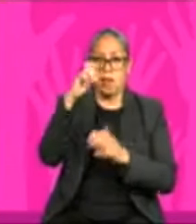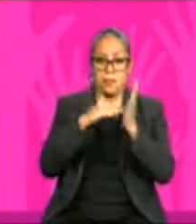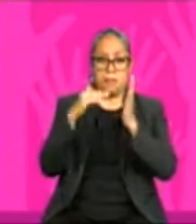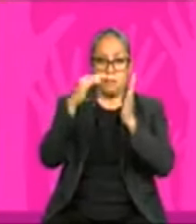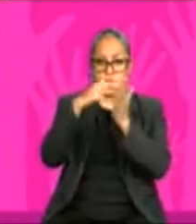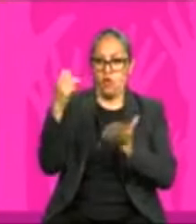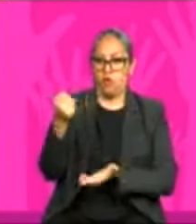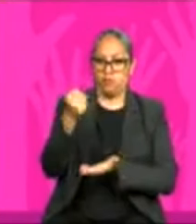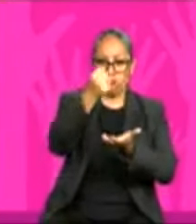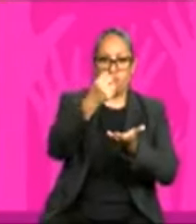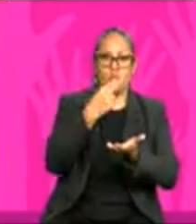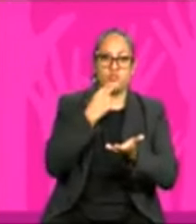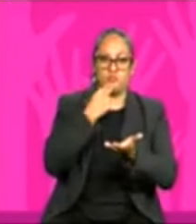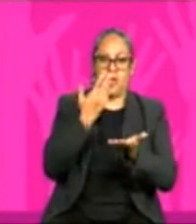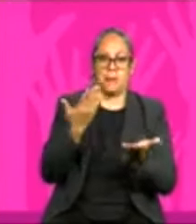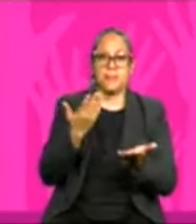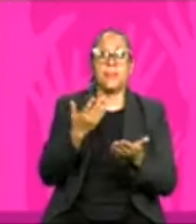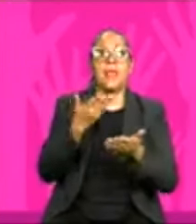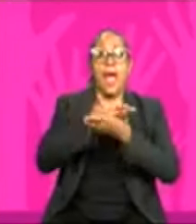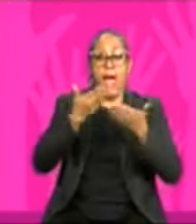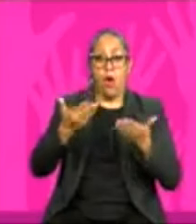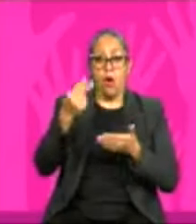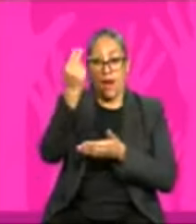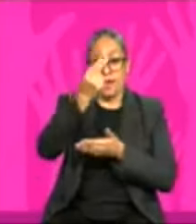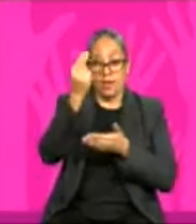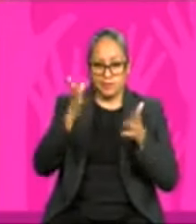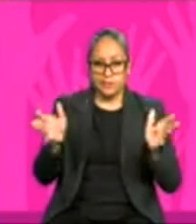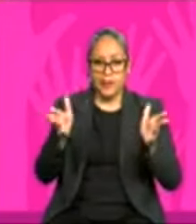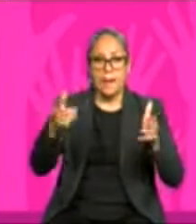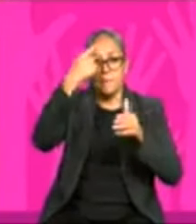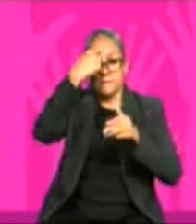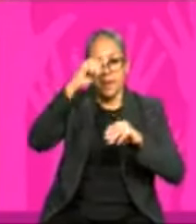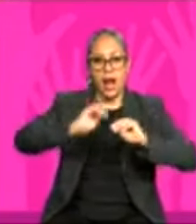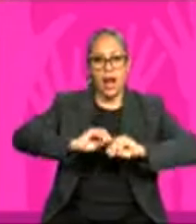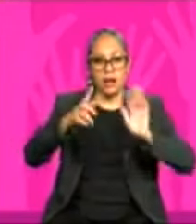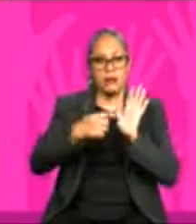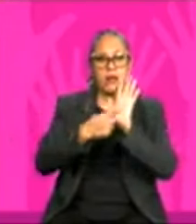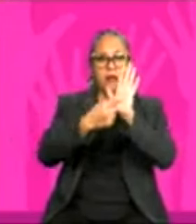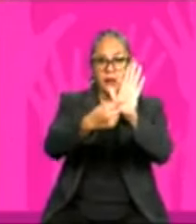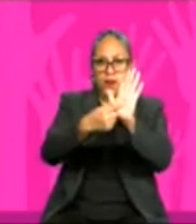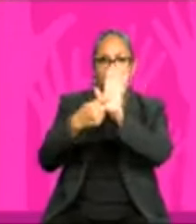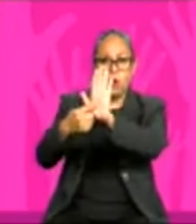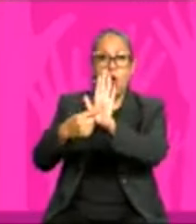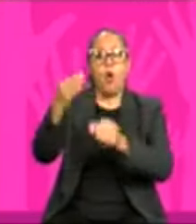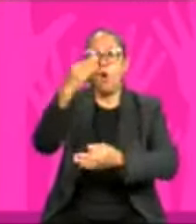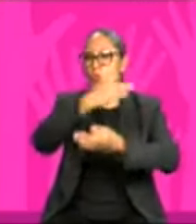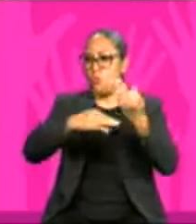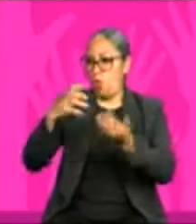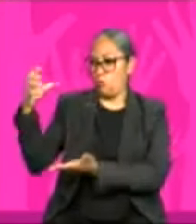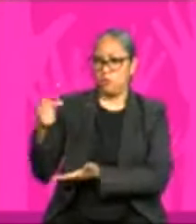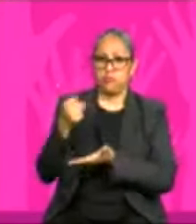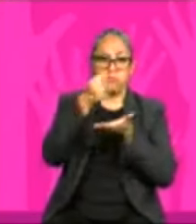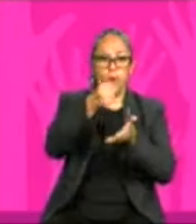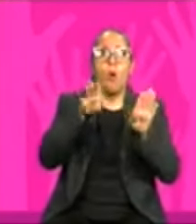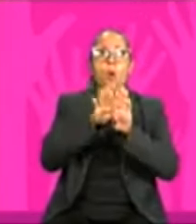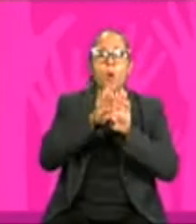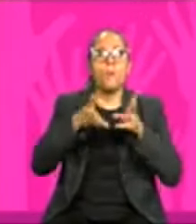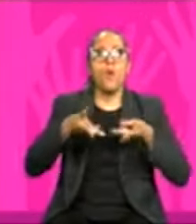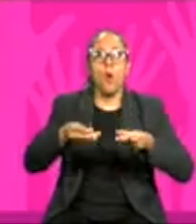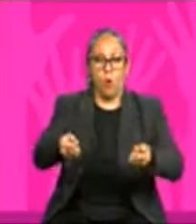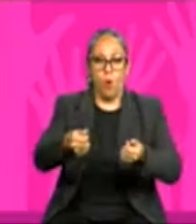en esto. Además, vamos a incentivar la transparencia a través de la rendición de cuentas de todos los recursos gastados. Ni